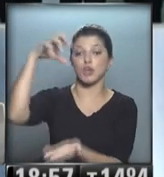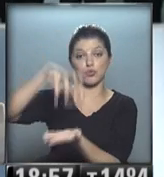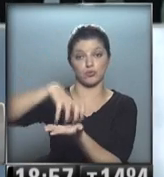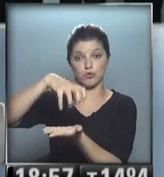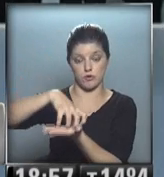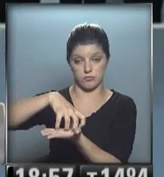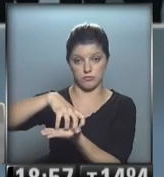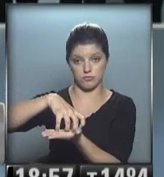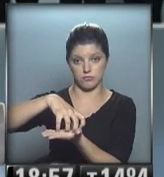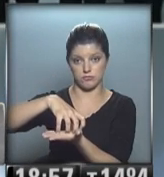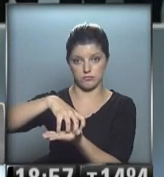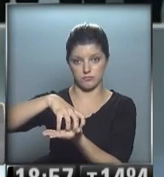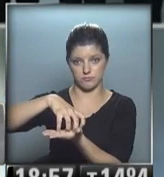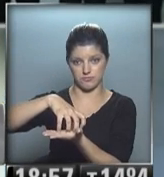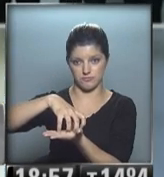hoy